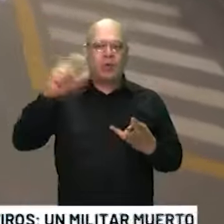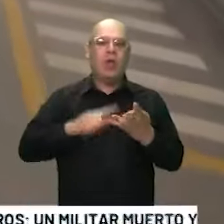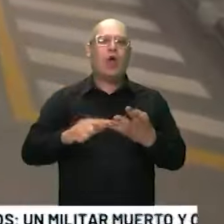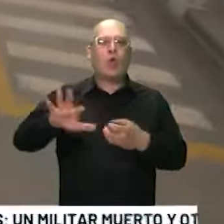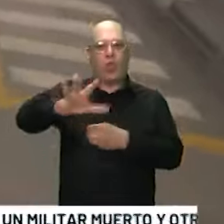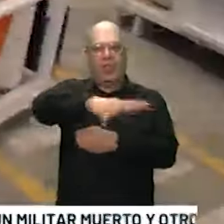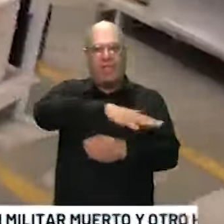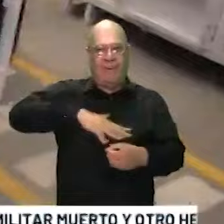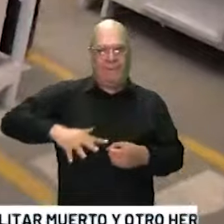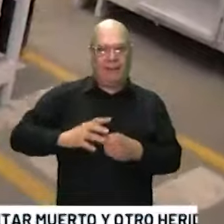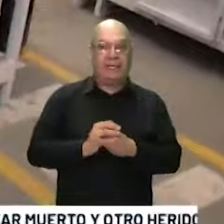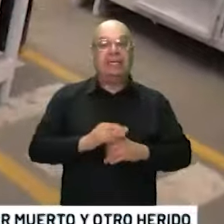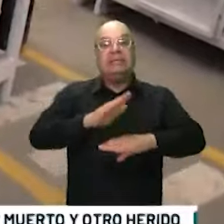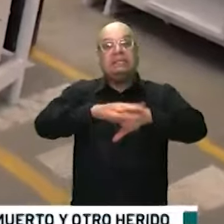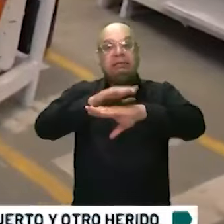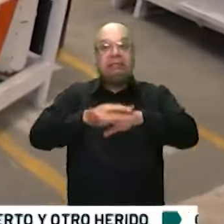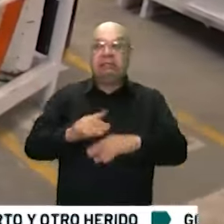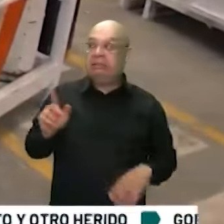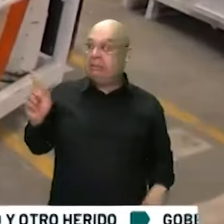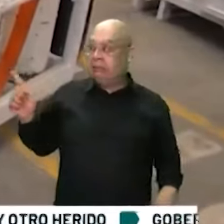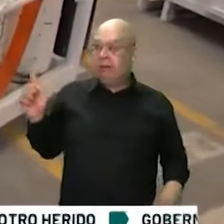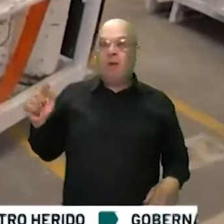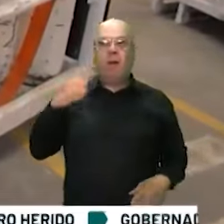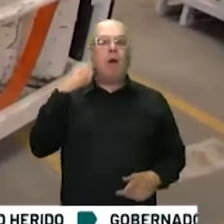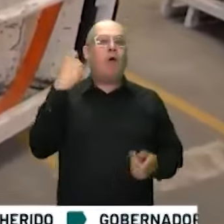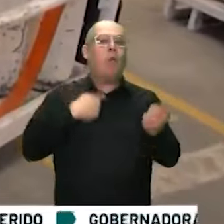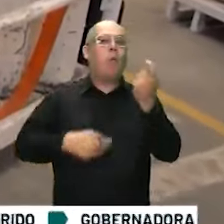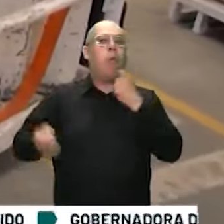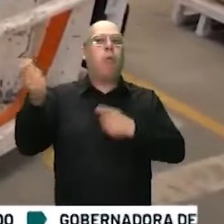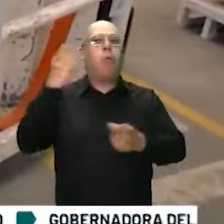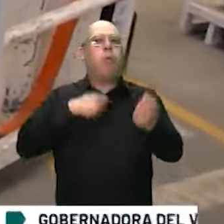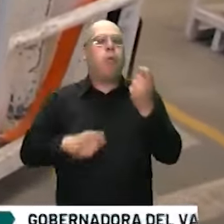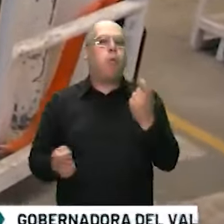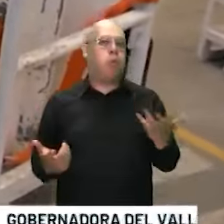alertó porque los cilindros se pueden comercializar nuevamente sin cumplir estándares de seguridad.